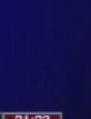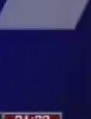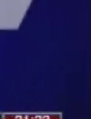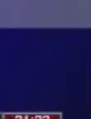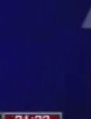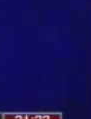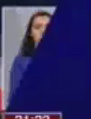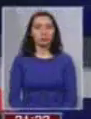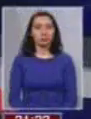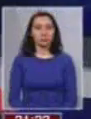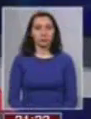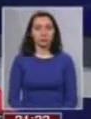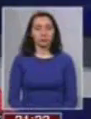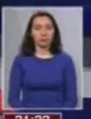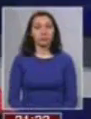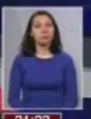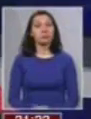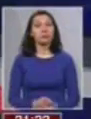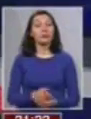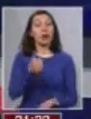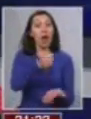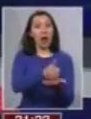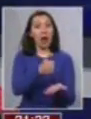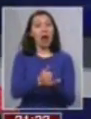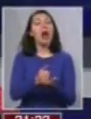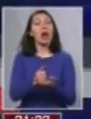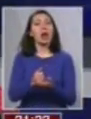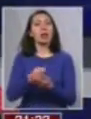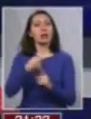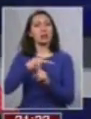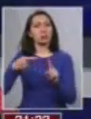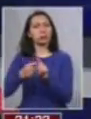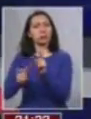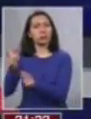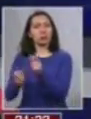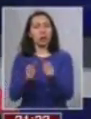Alcaldes y secundarios pidieron reunirse con la nueva ministra.